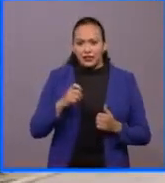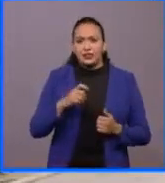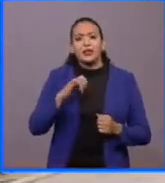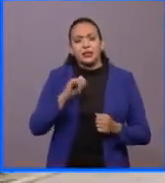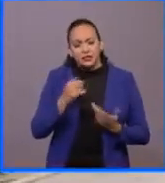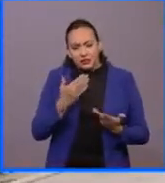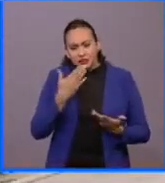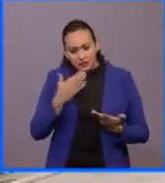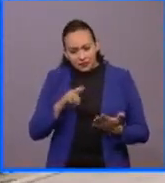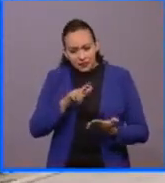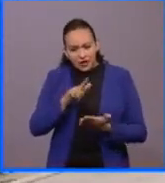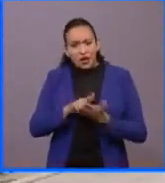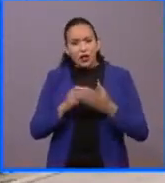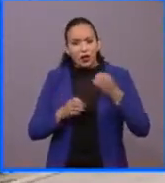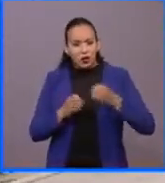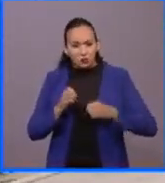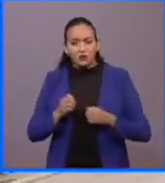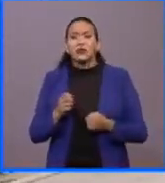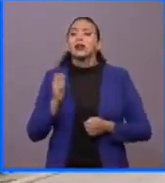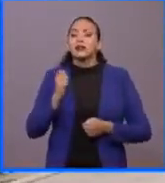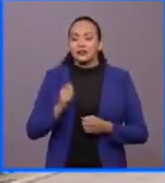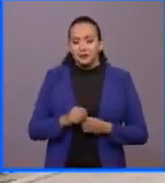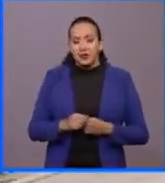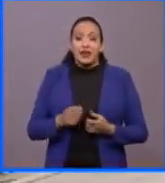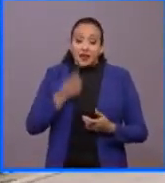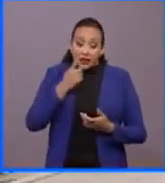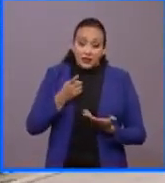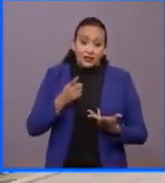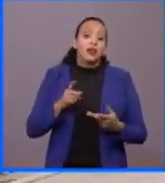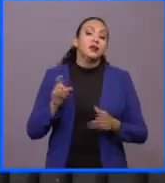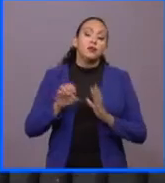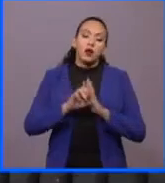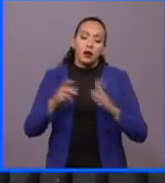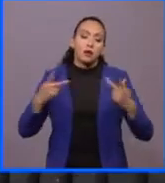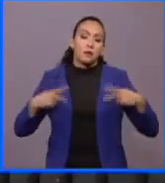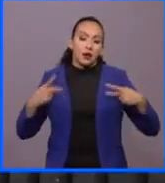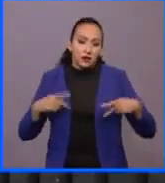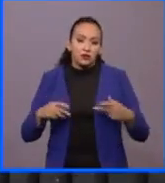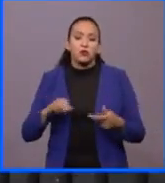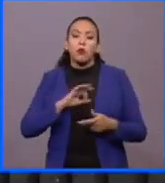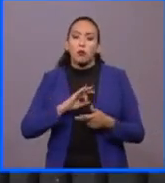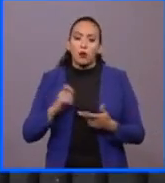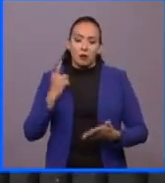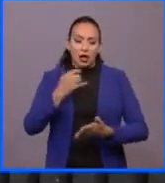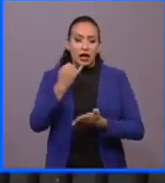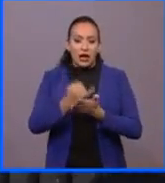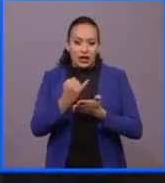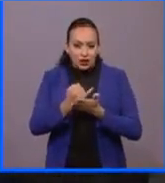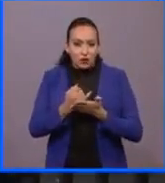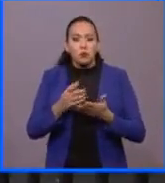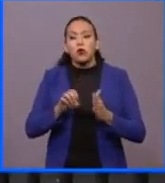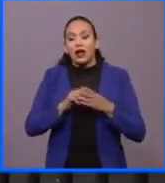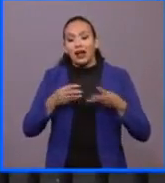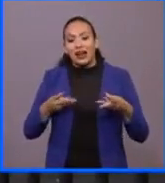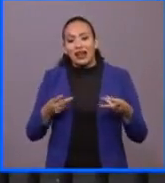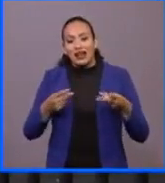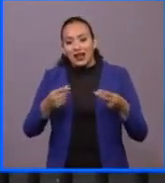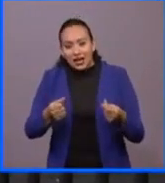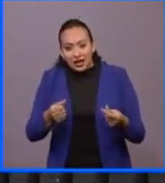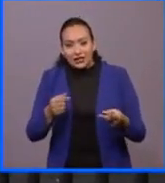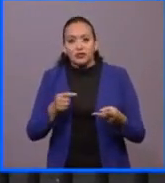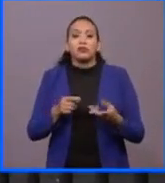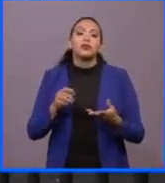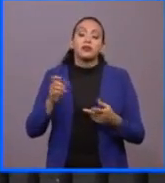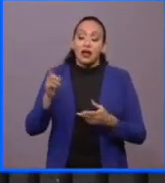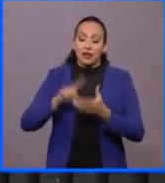de seguridad jurídica. Permite entender que son deducibles por resultar estrictamente indispensables los gastos relacionados con la operación